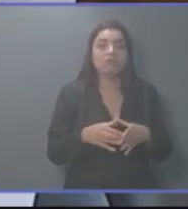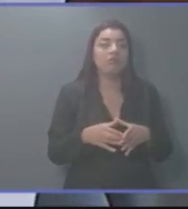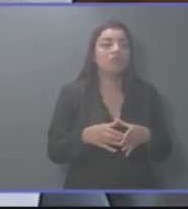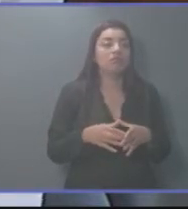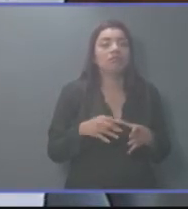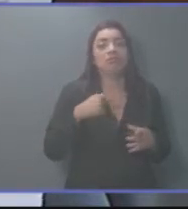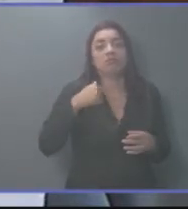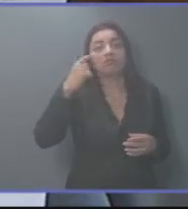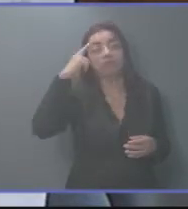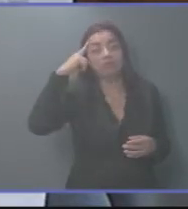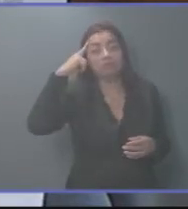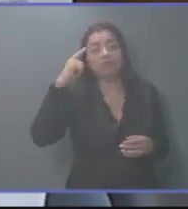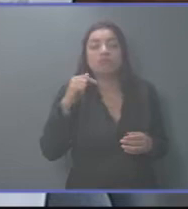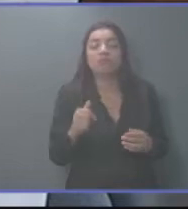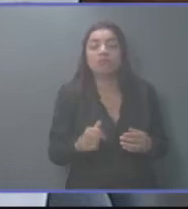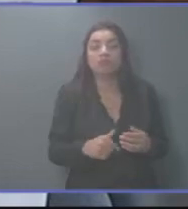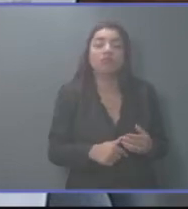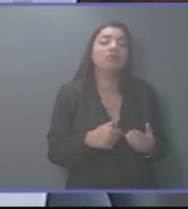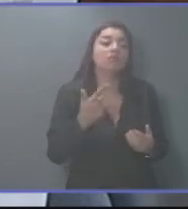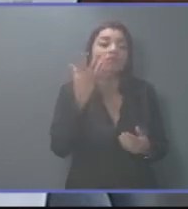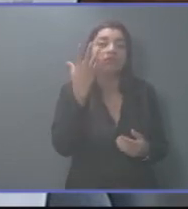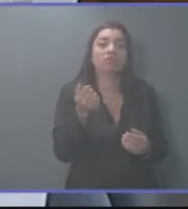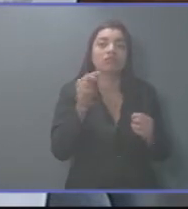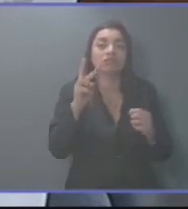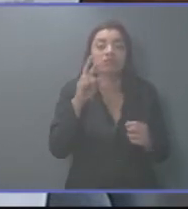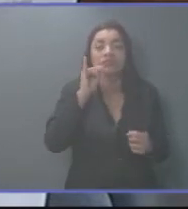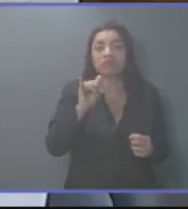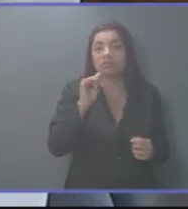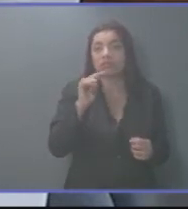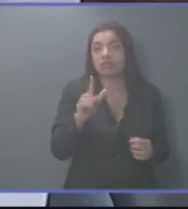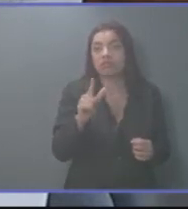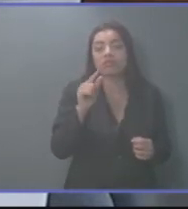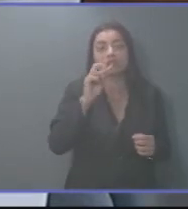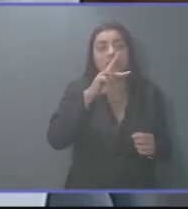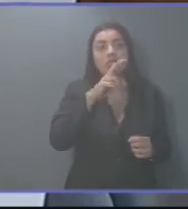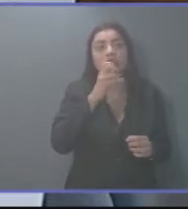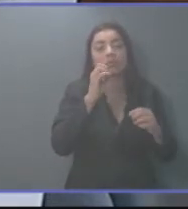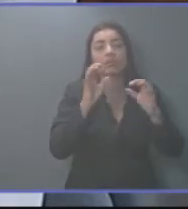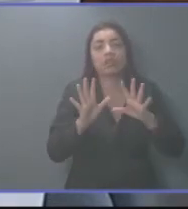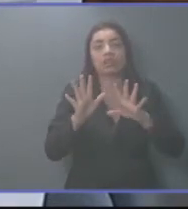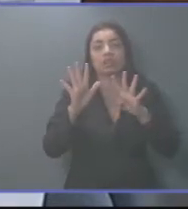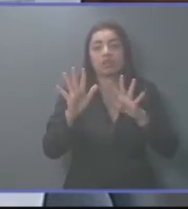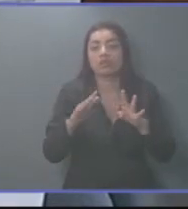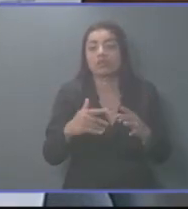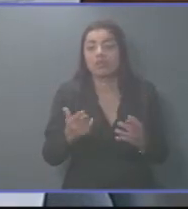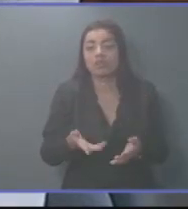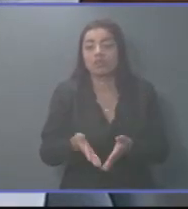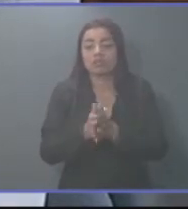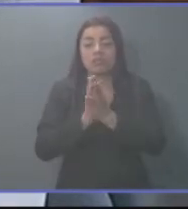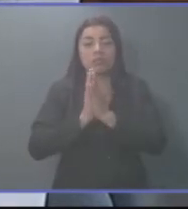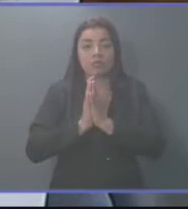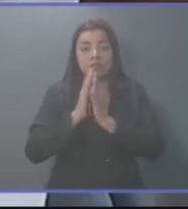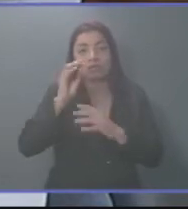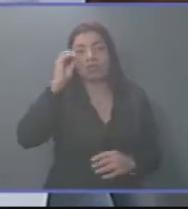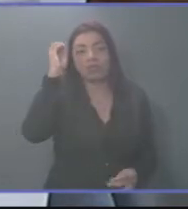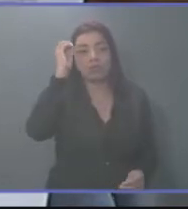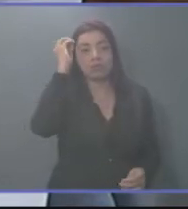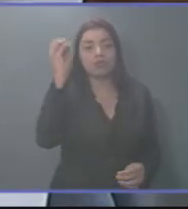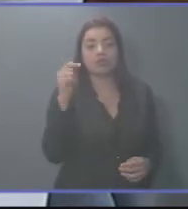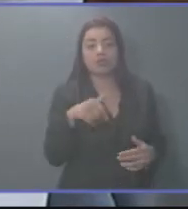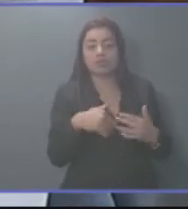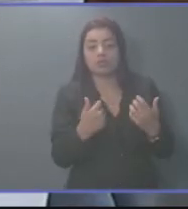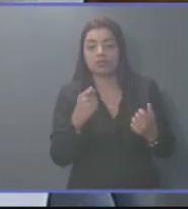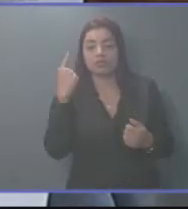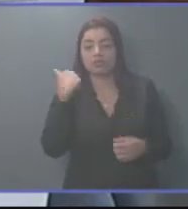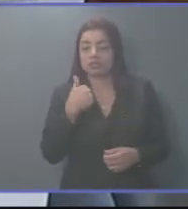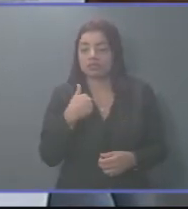considera oportuno manifestar que con fecha 2 de julio de 2019 se le solicitó opinión por escrito